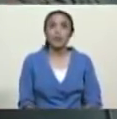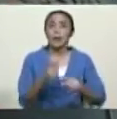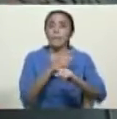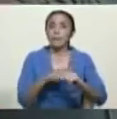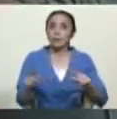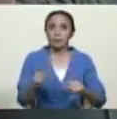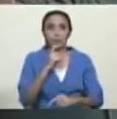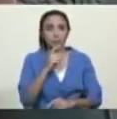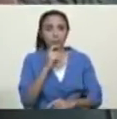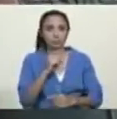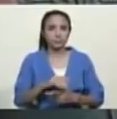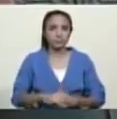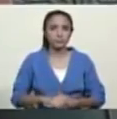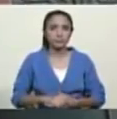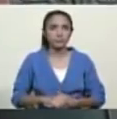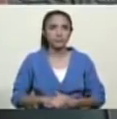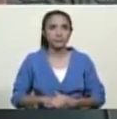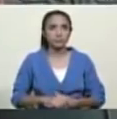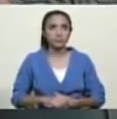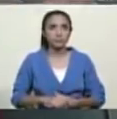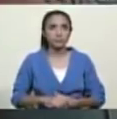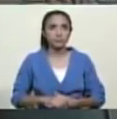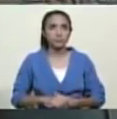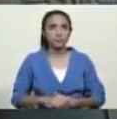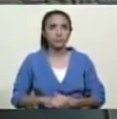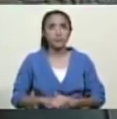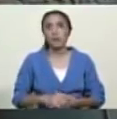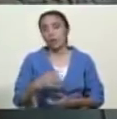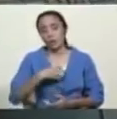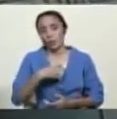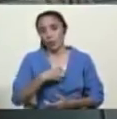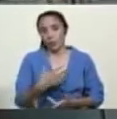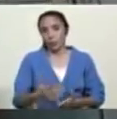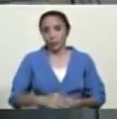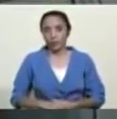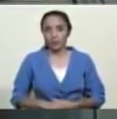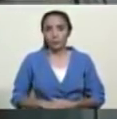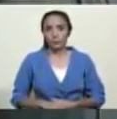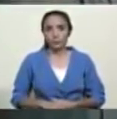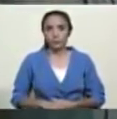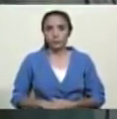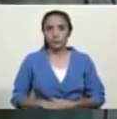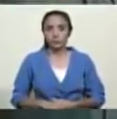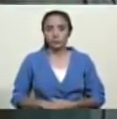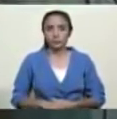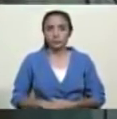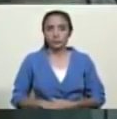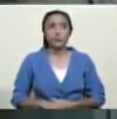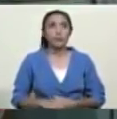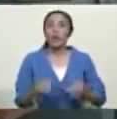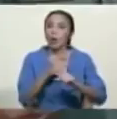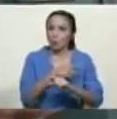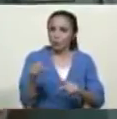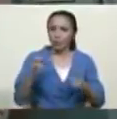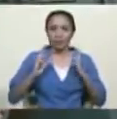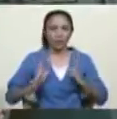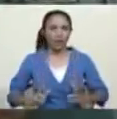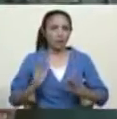difícil que subir un corozo. No van a poder. Entonces usted